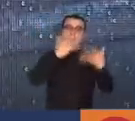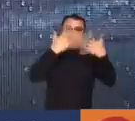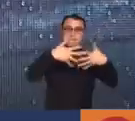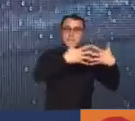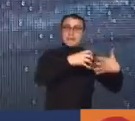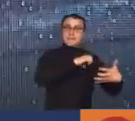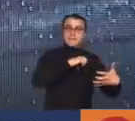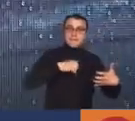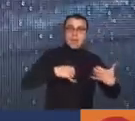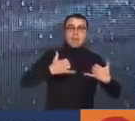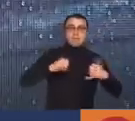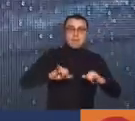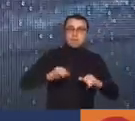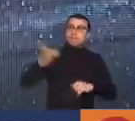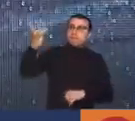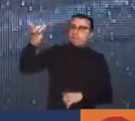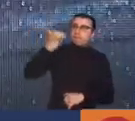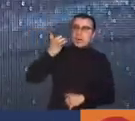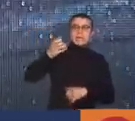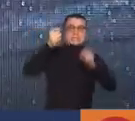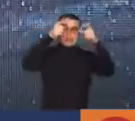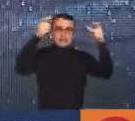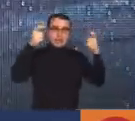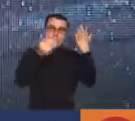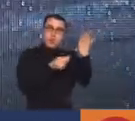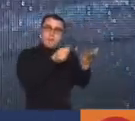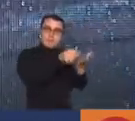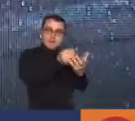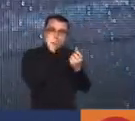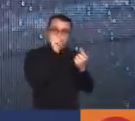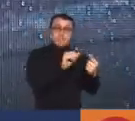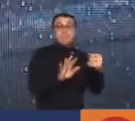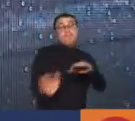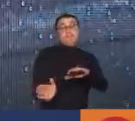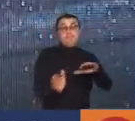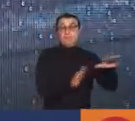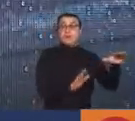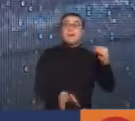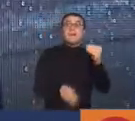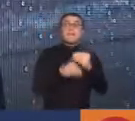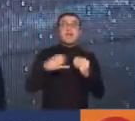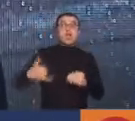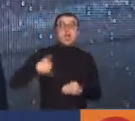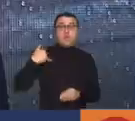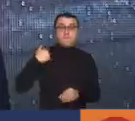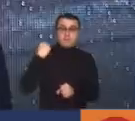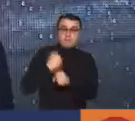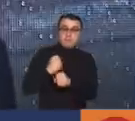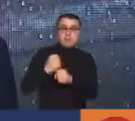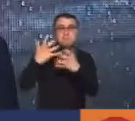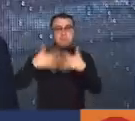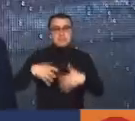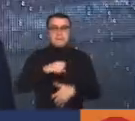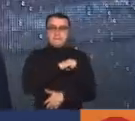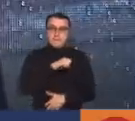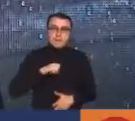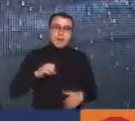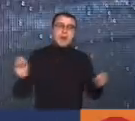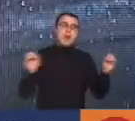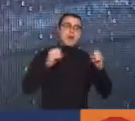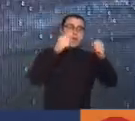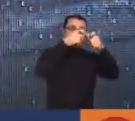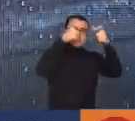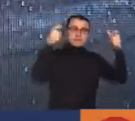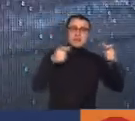privadas. Y por otro lado, los jóvenes trabajadores también de empresas privadas o del Estado están los